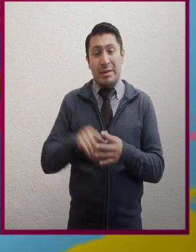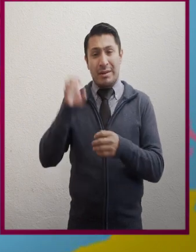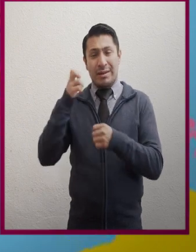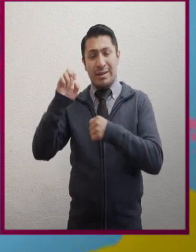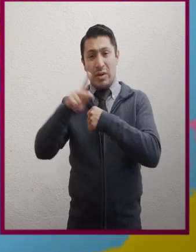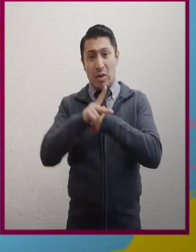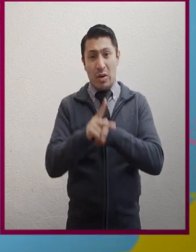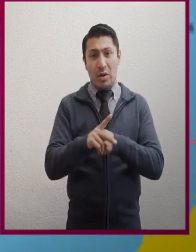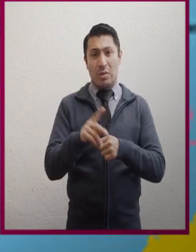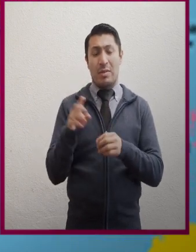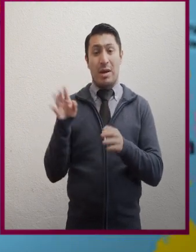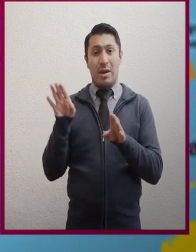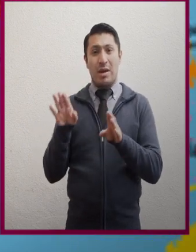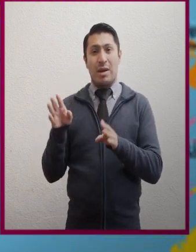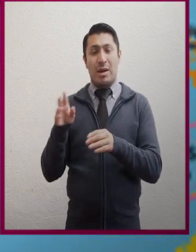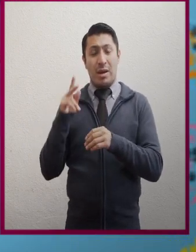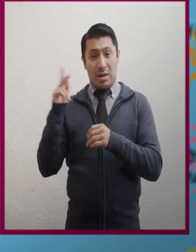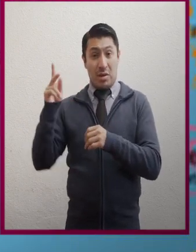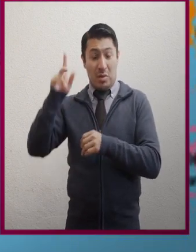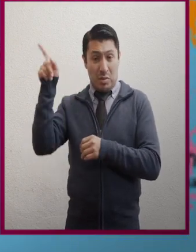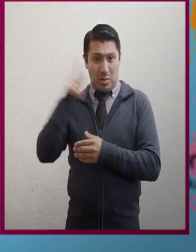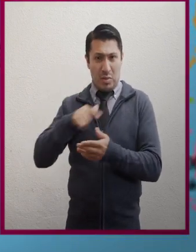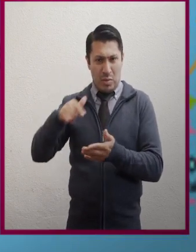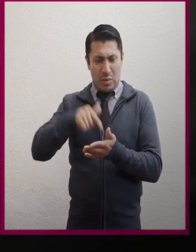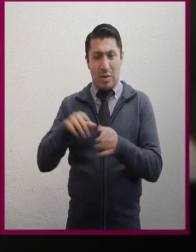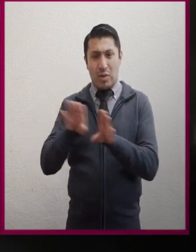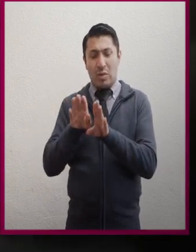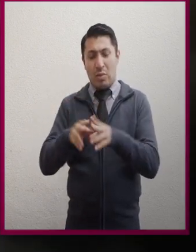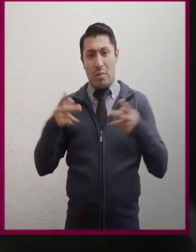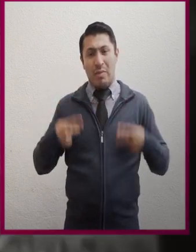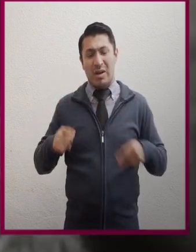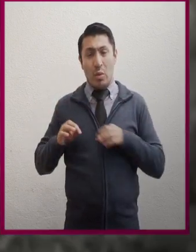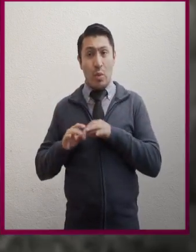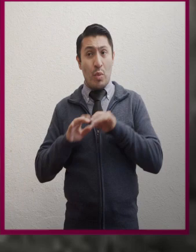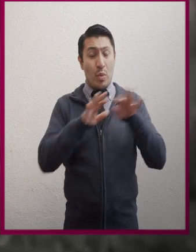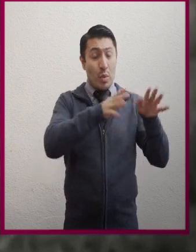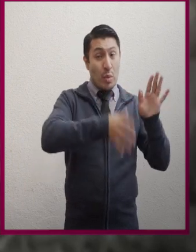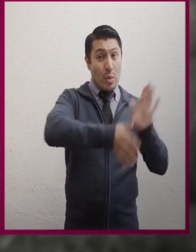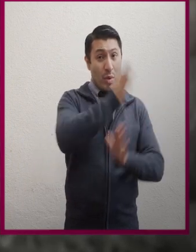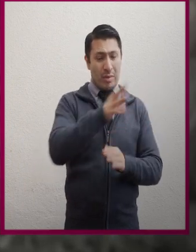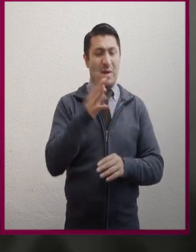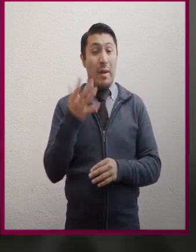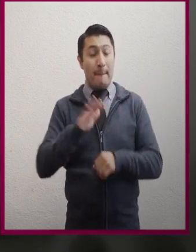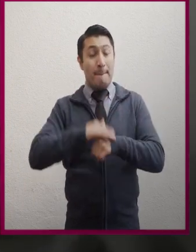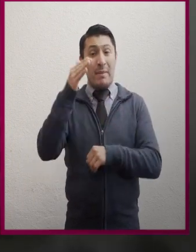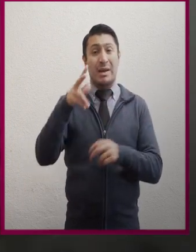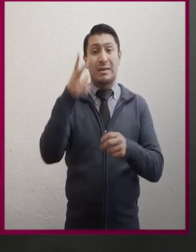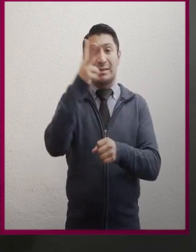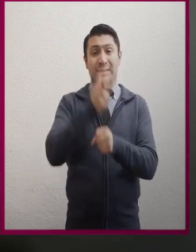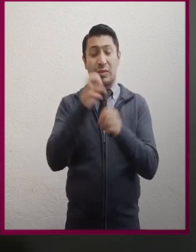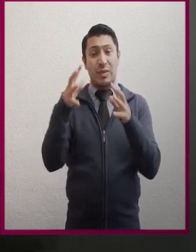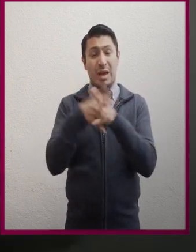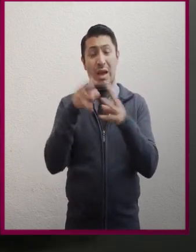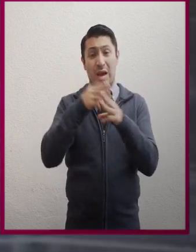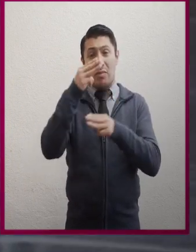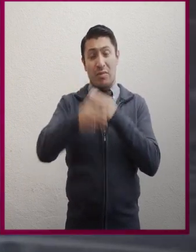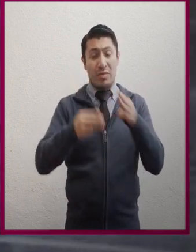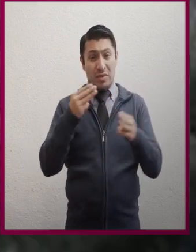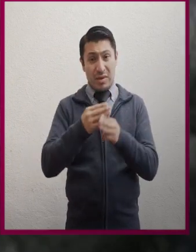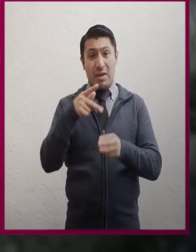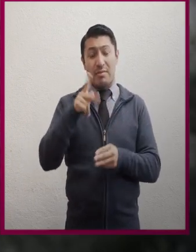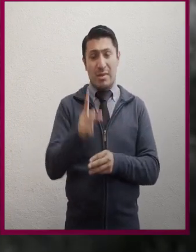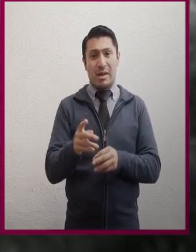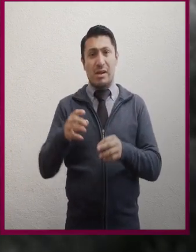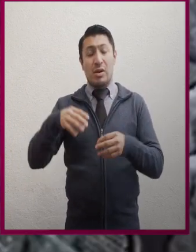Europa era la región de donde salían las mayores olas de migrantes. Esto se agudizó durante la Segunda Guerra Mundial. Después la tendencia